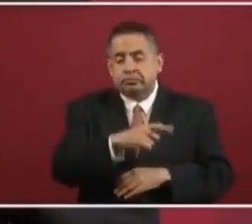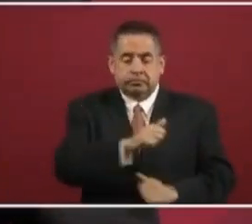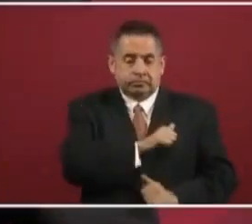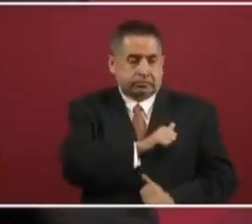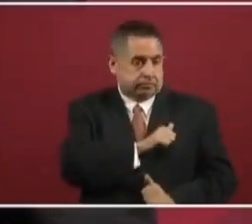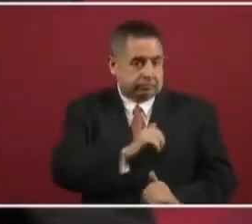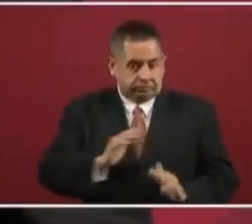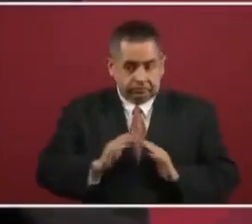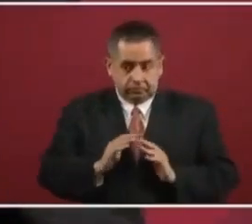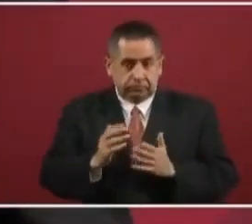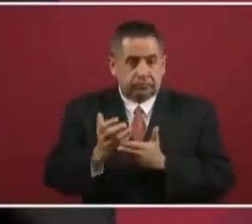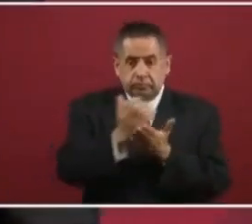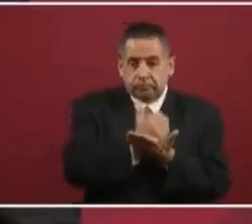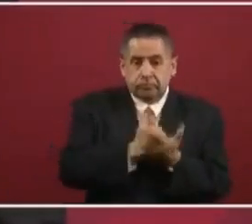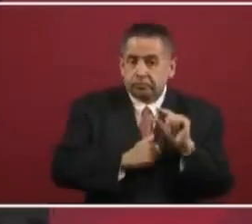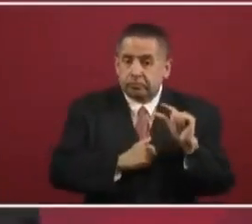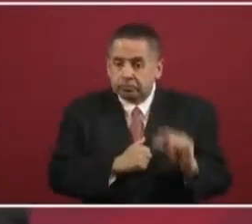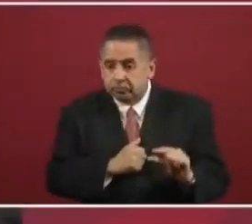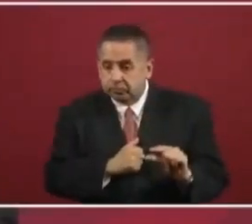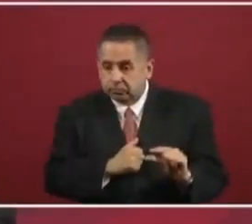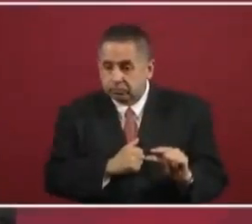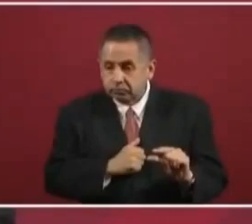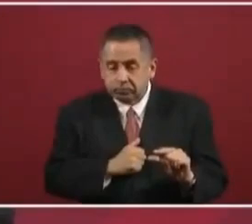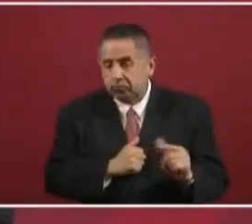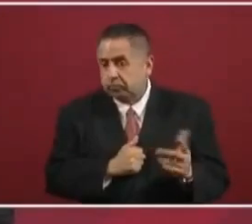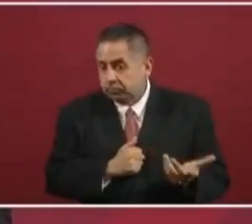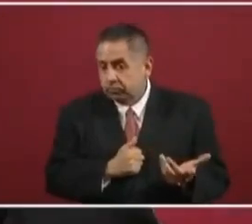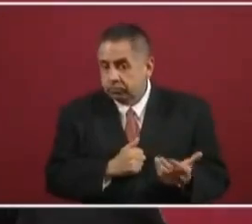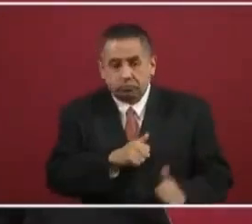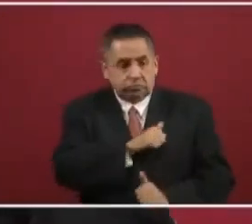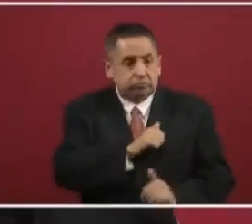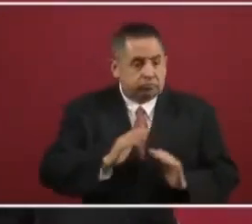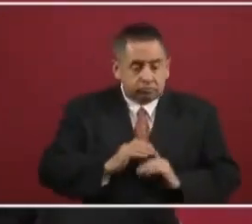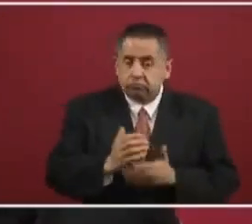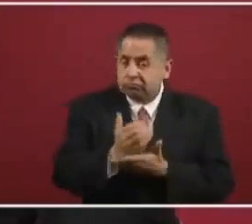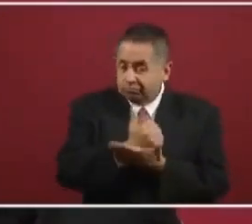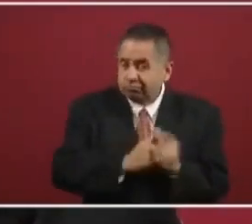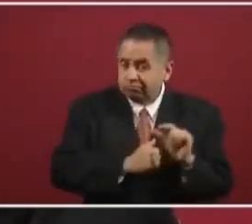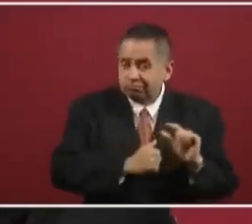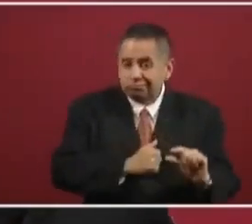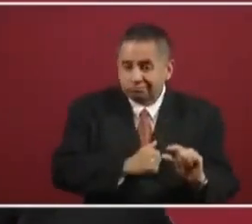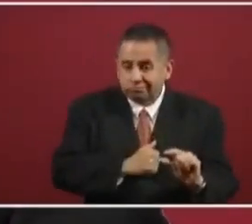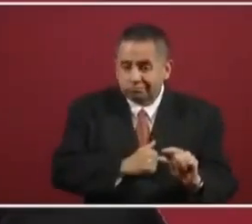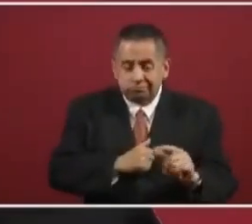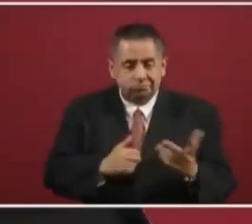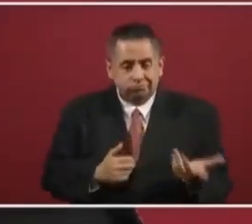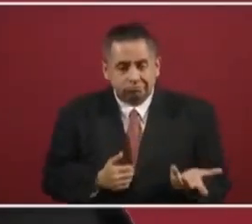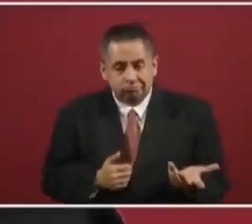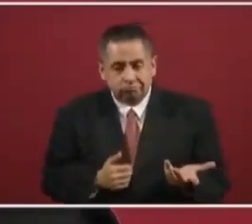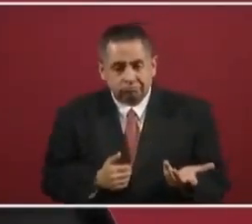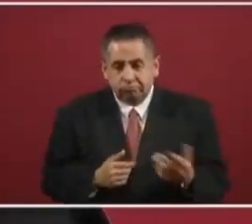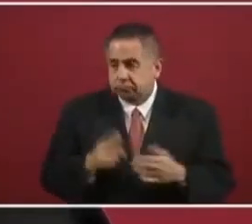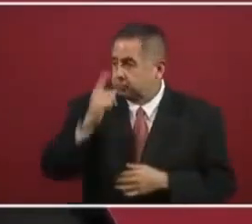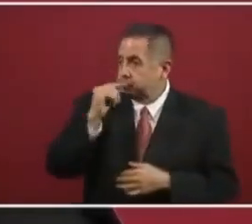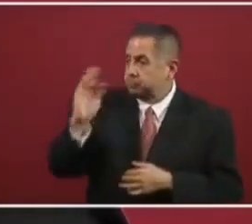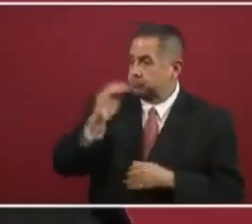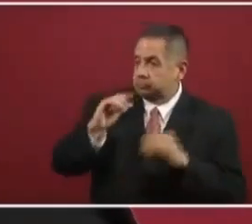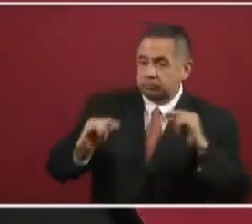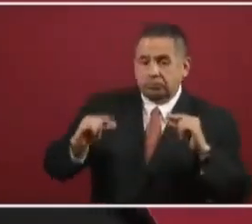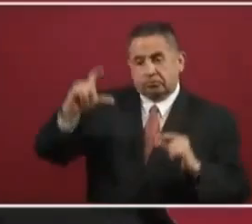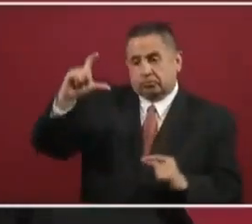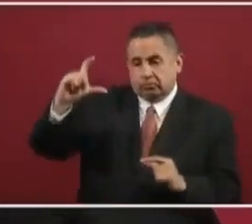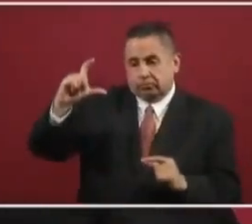eh ganan menos los soldados qué es lo que gana la Policía